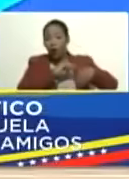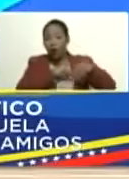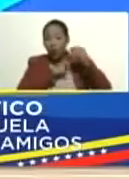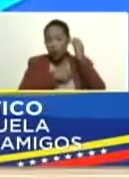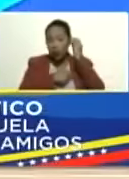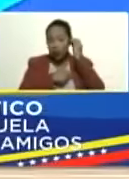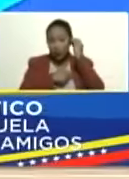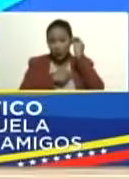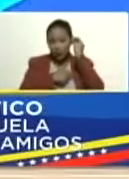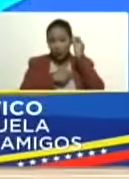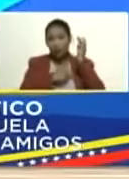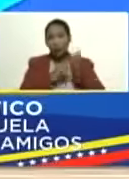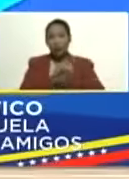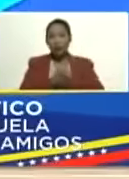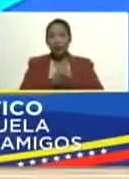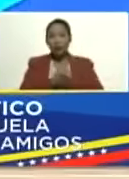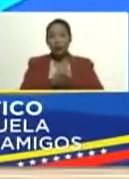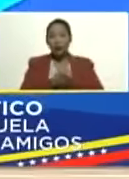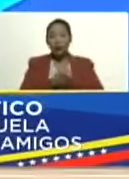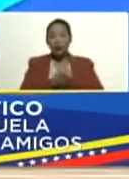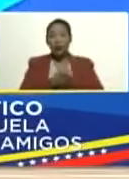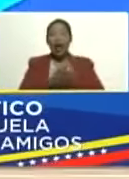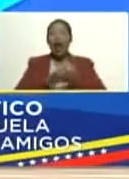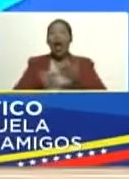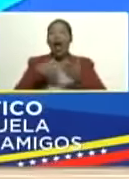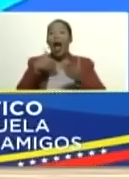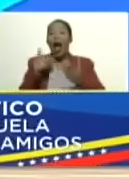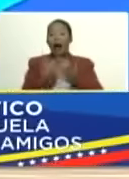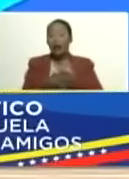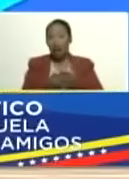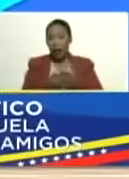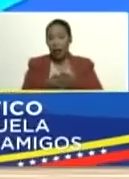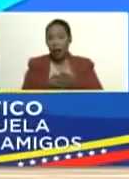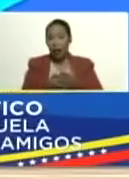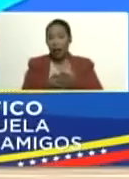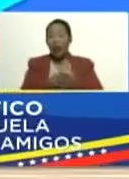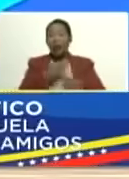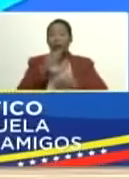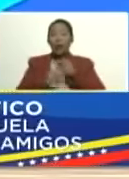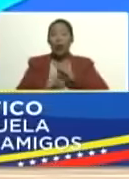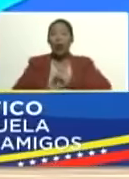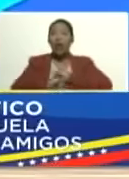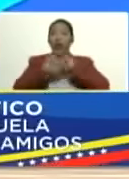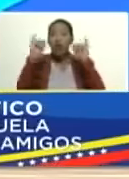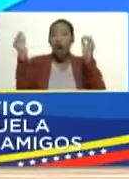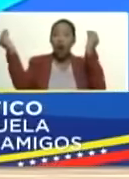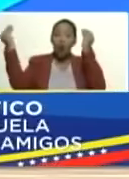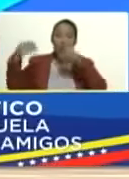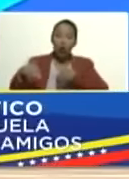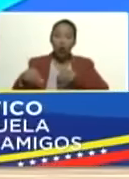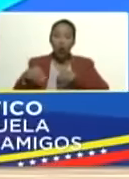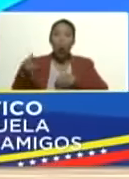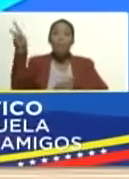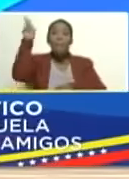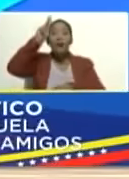Y al final nos pusimos de acuerdo en un nombre de un profesor